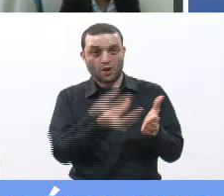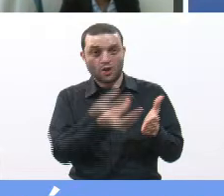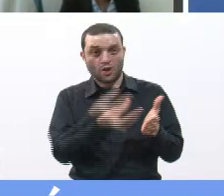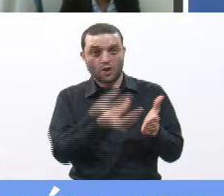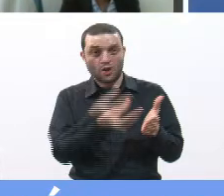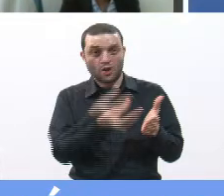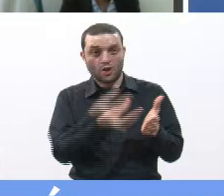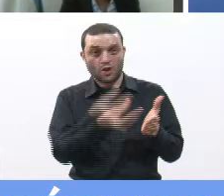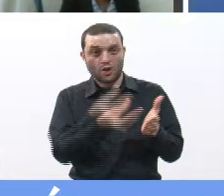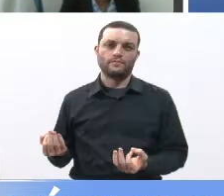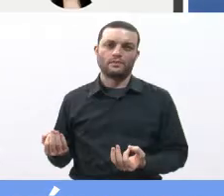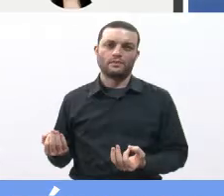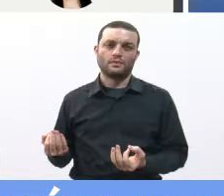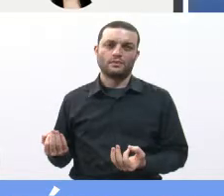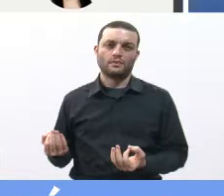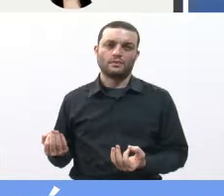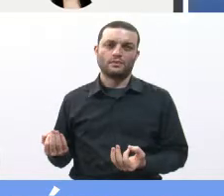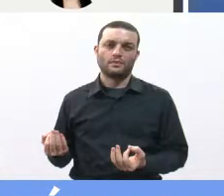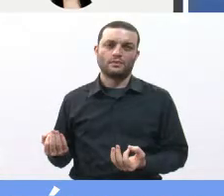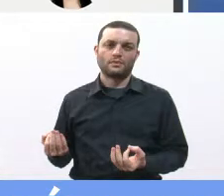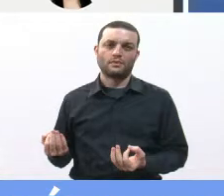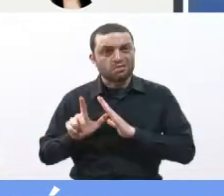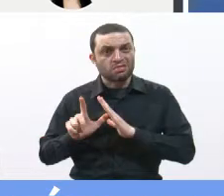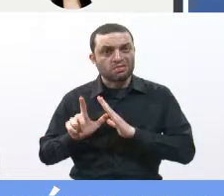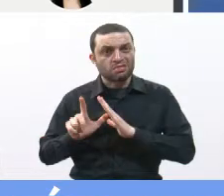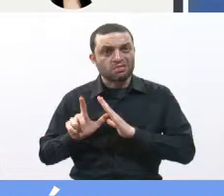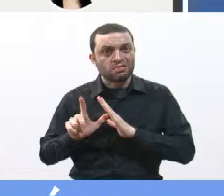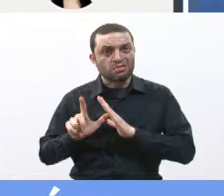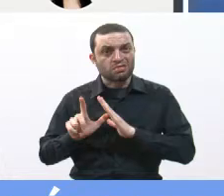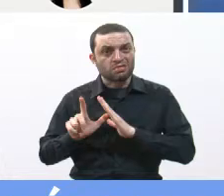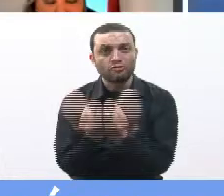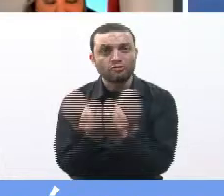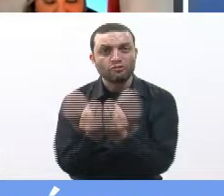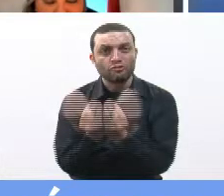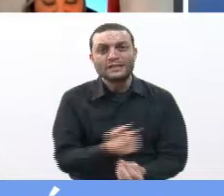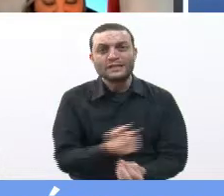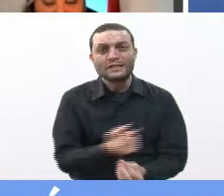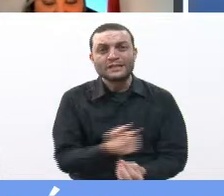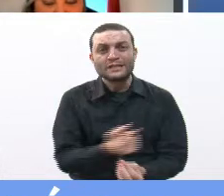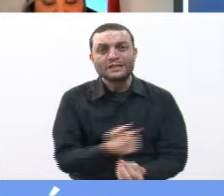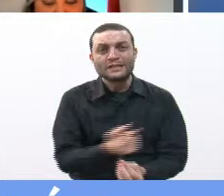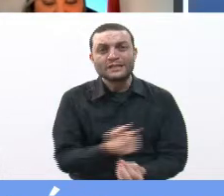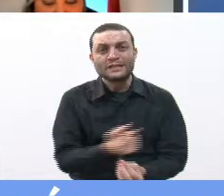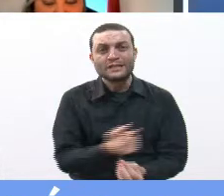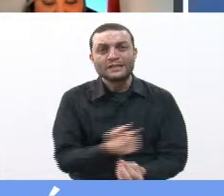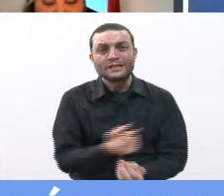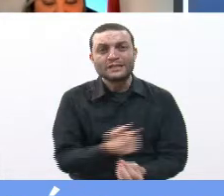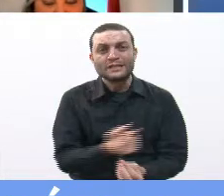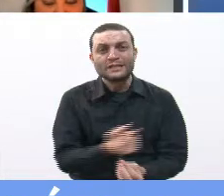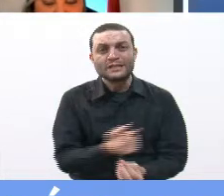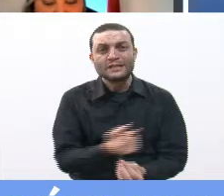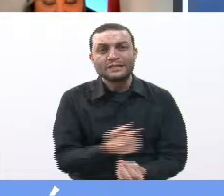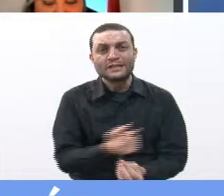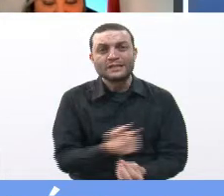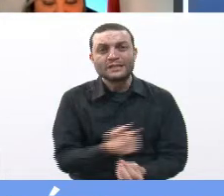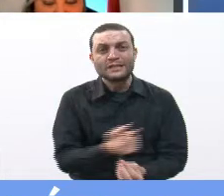control ideológico de las 198 personas esas. En mi provincia hay varios casos, sin designar, espero